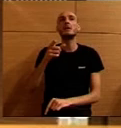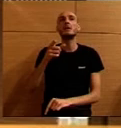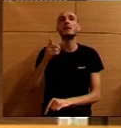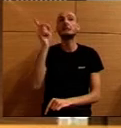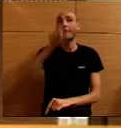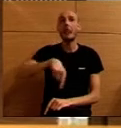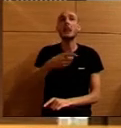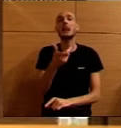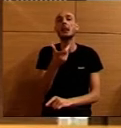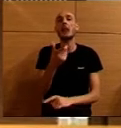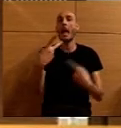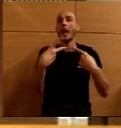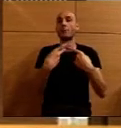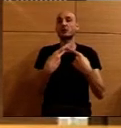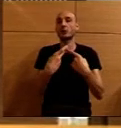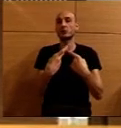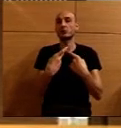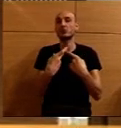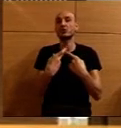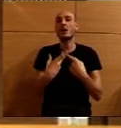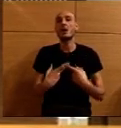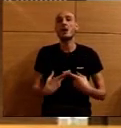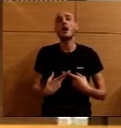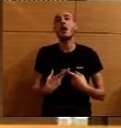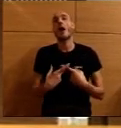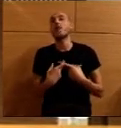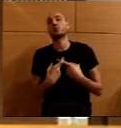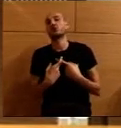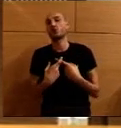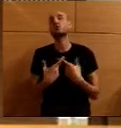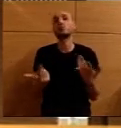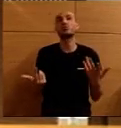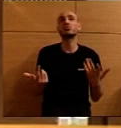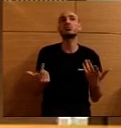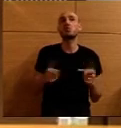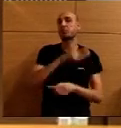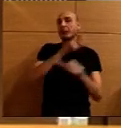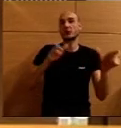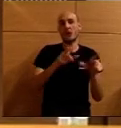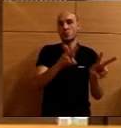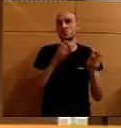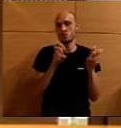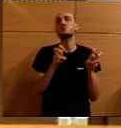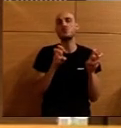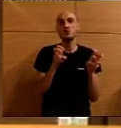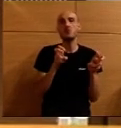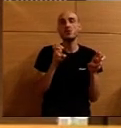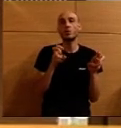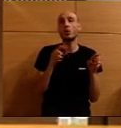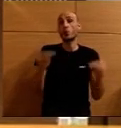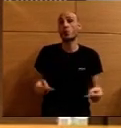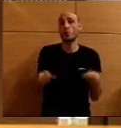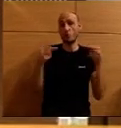que interviene en impuestos a muchísimas personas y que lo único que va a hacer es